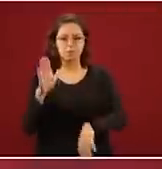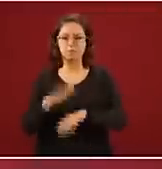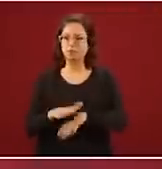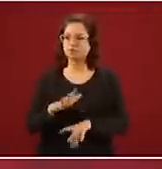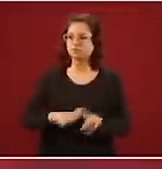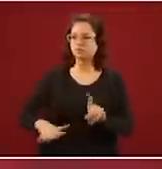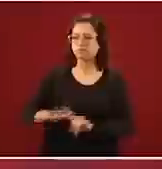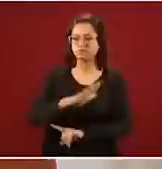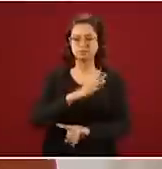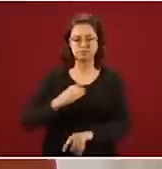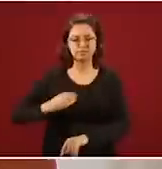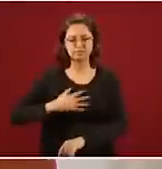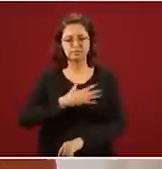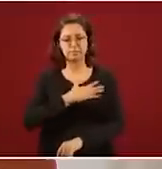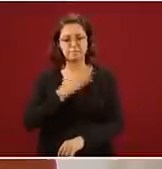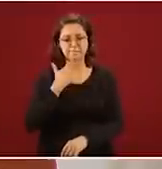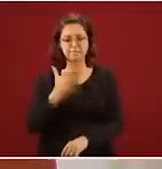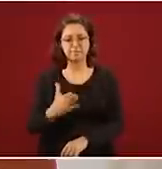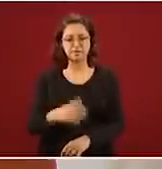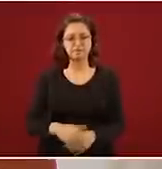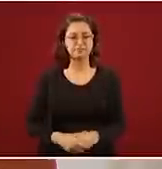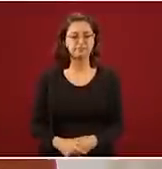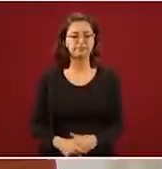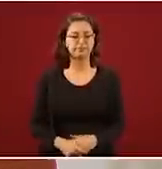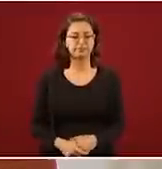bienestar de nuestro pueblo.